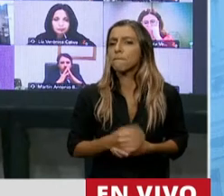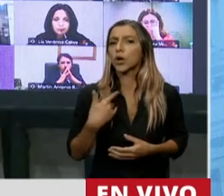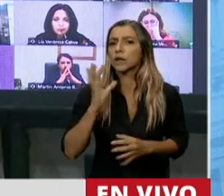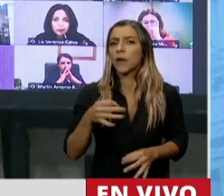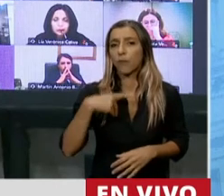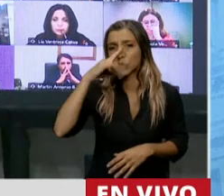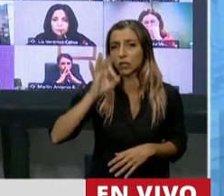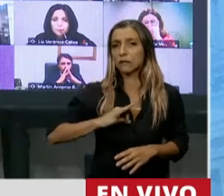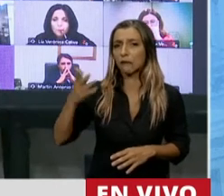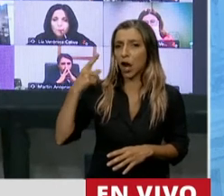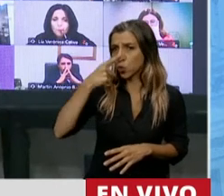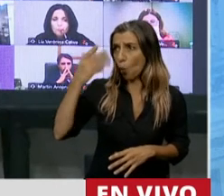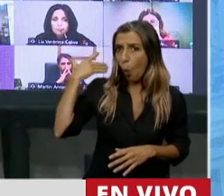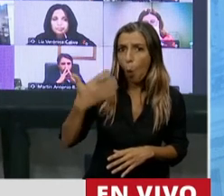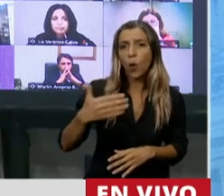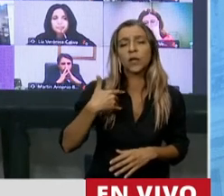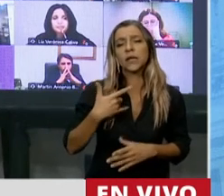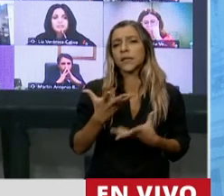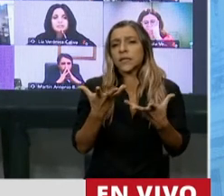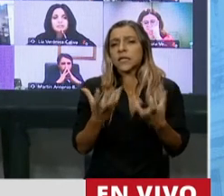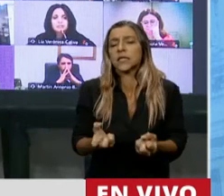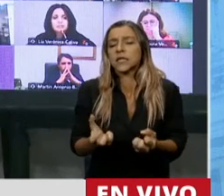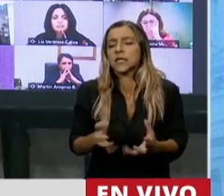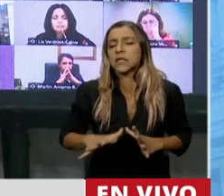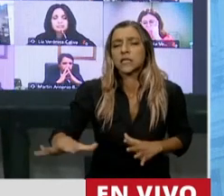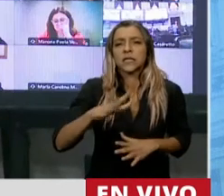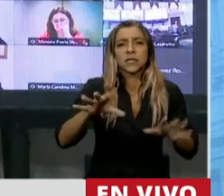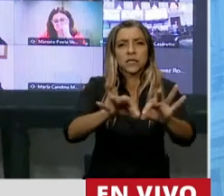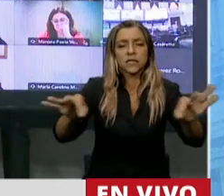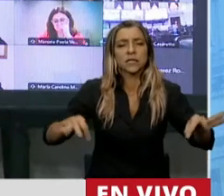años. Alrededor de 200.000 hectáreas se han incendiado.